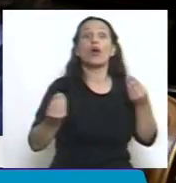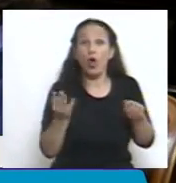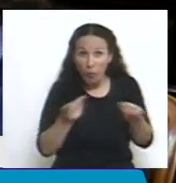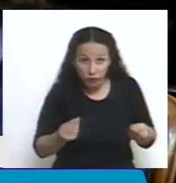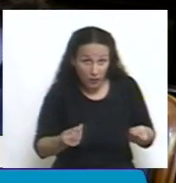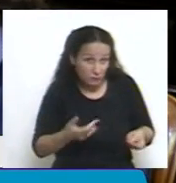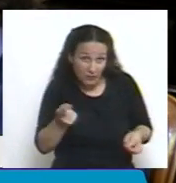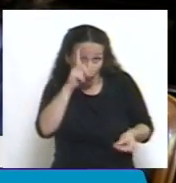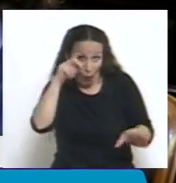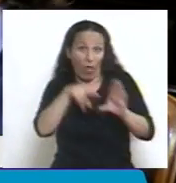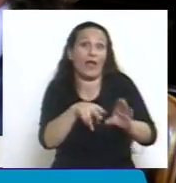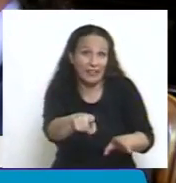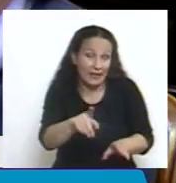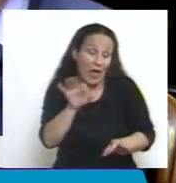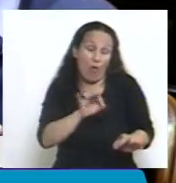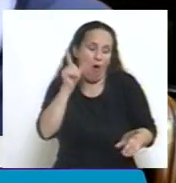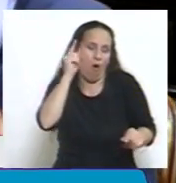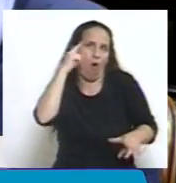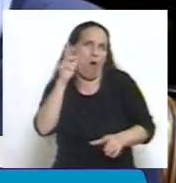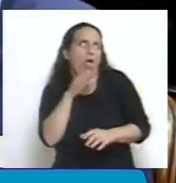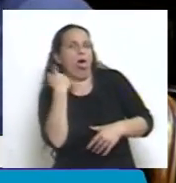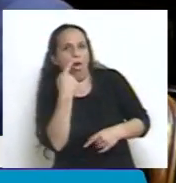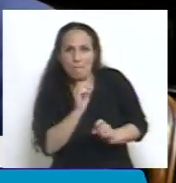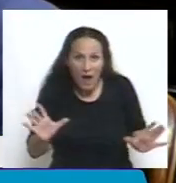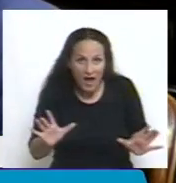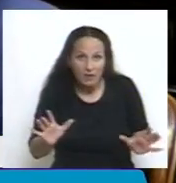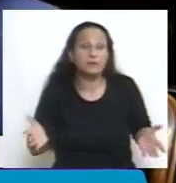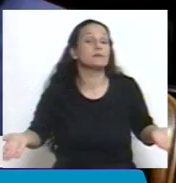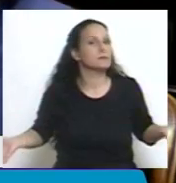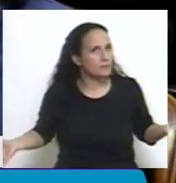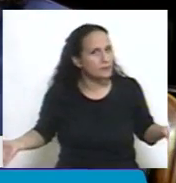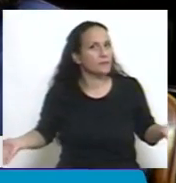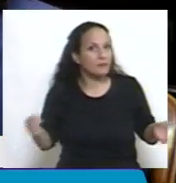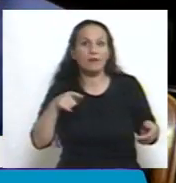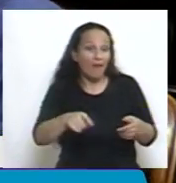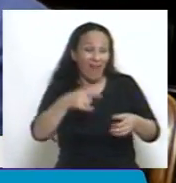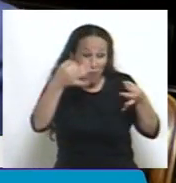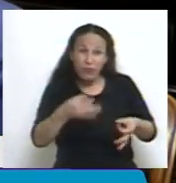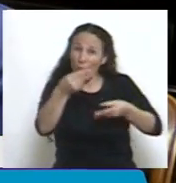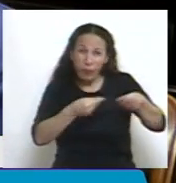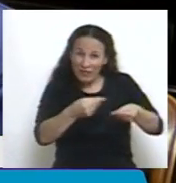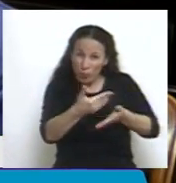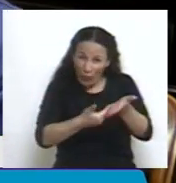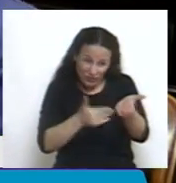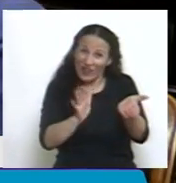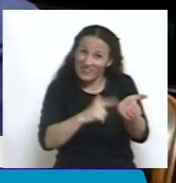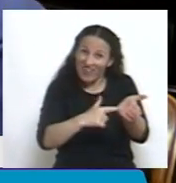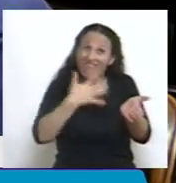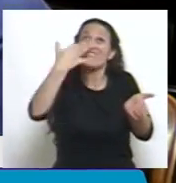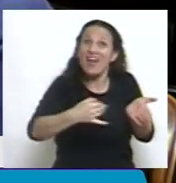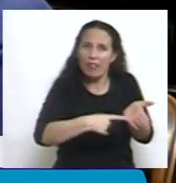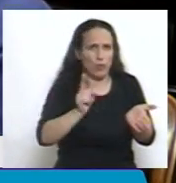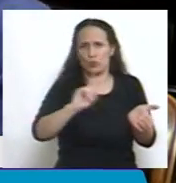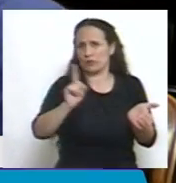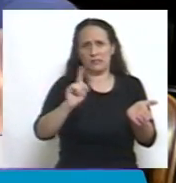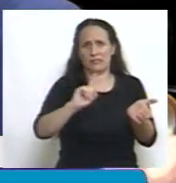internación. Y este es el problema. Estamos discutiendo un presupuesto que no es cierto. Estamos discutiendo una herencia que no es cierta. Y dentro de poco vamos